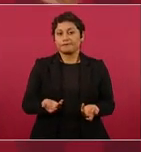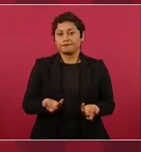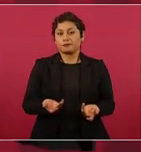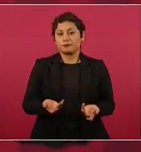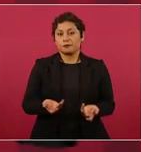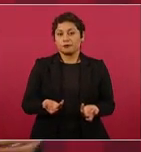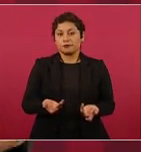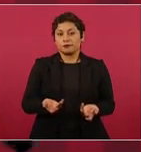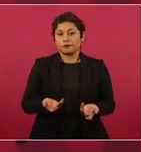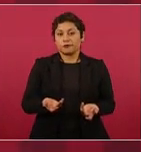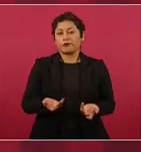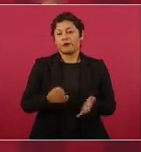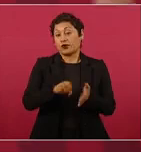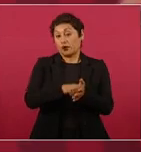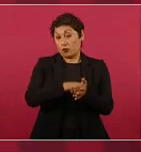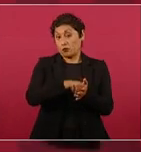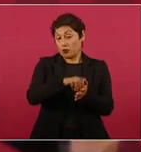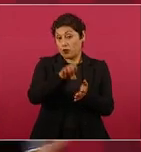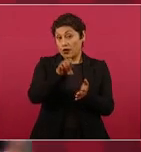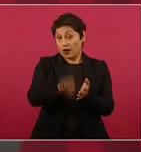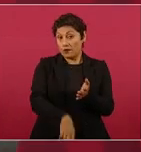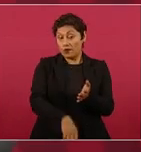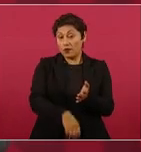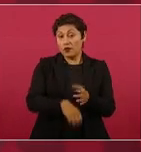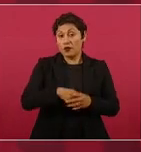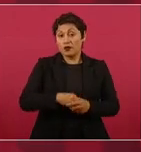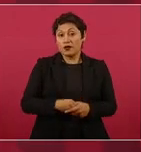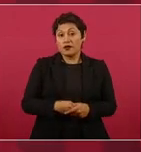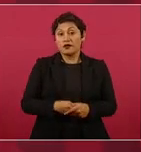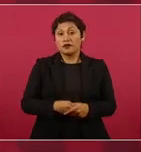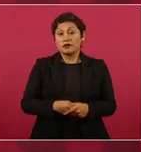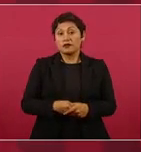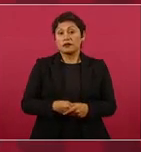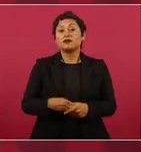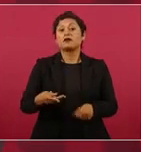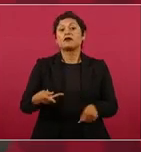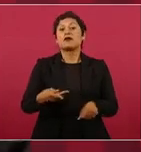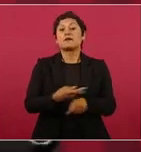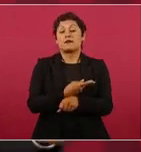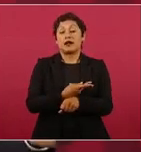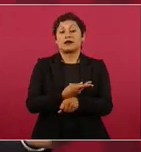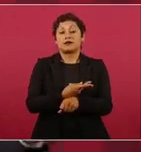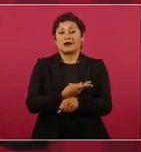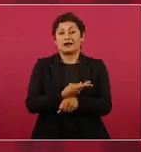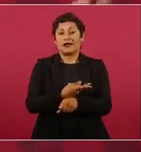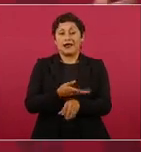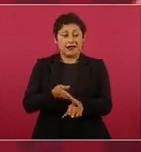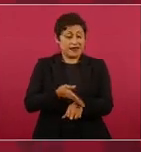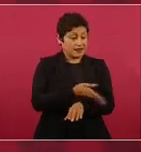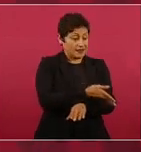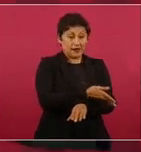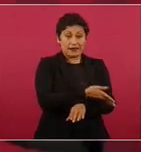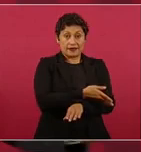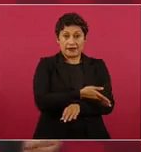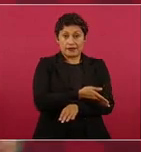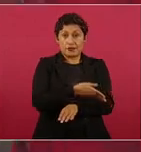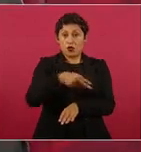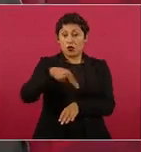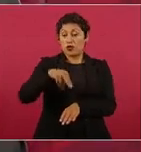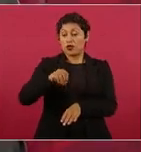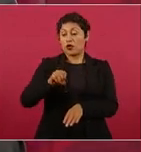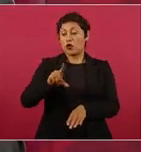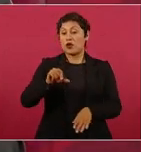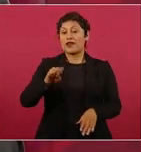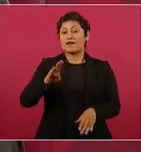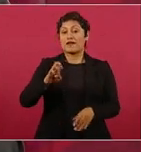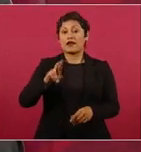por ejemplo, con lo de la imposición de la política neoliberal, ¿dónde están los economistas